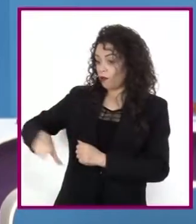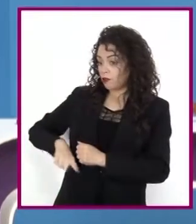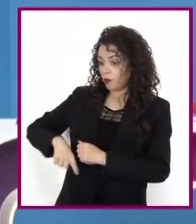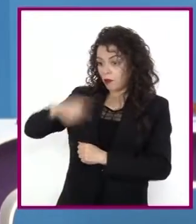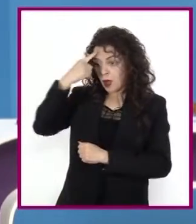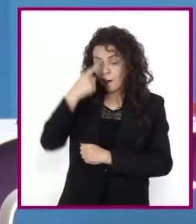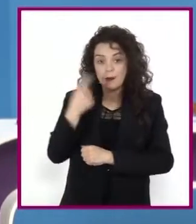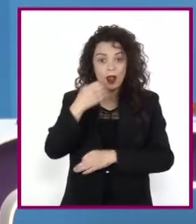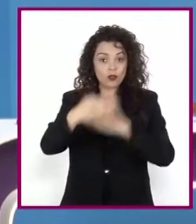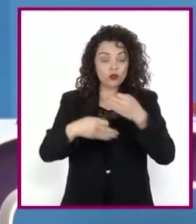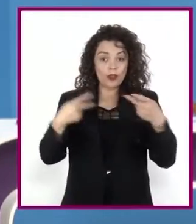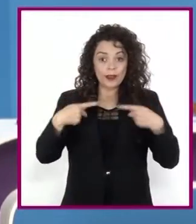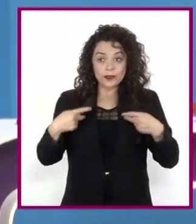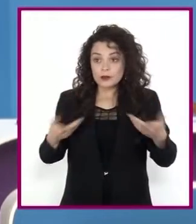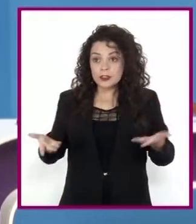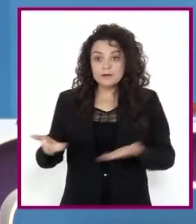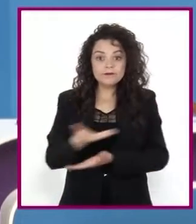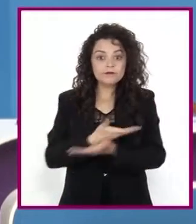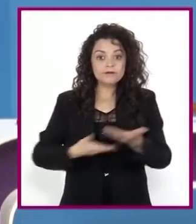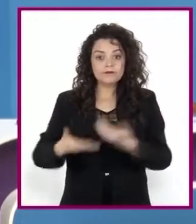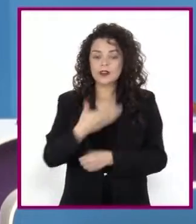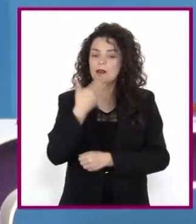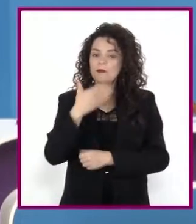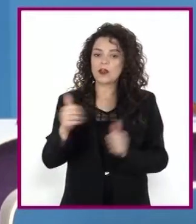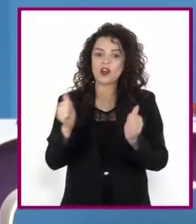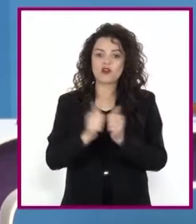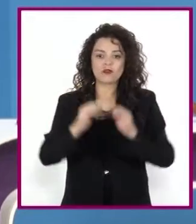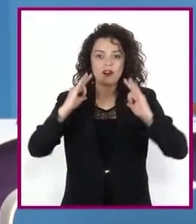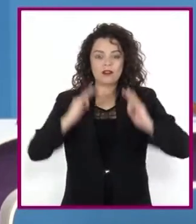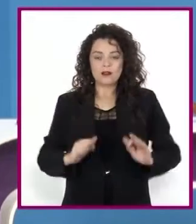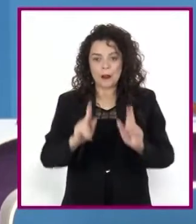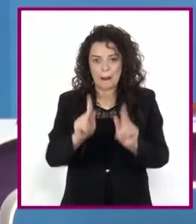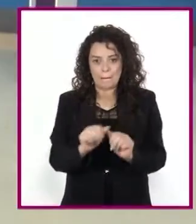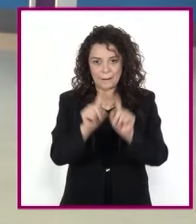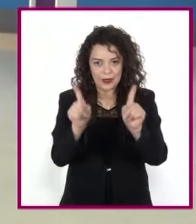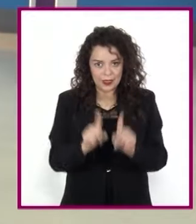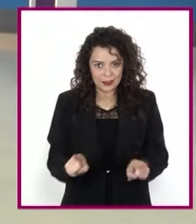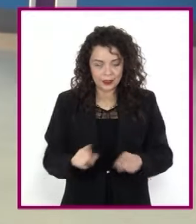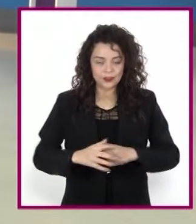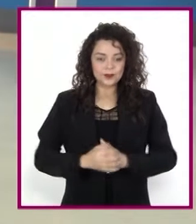entre todas las personas sean armónicas y pacíficas.